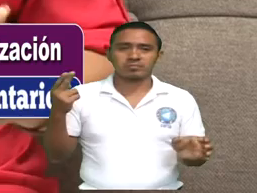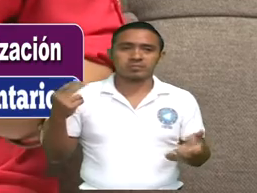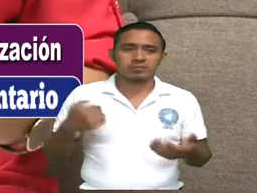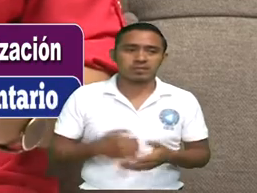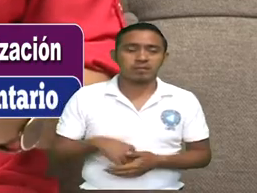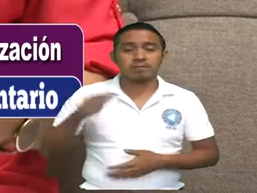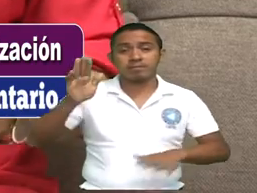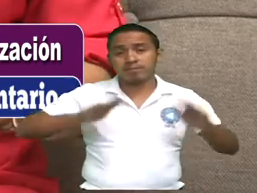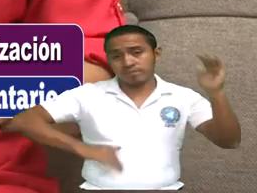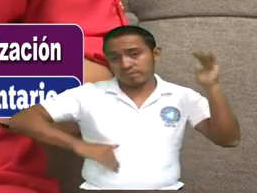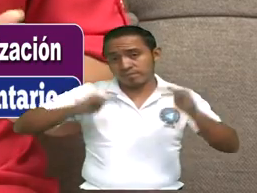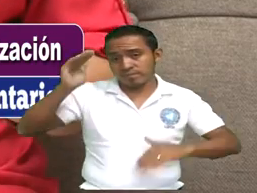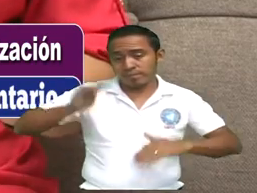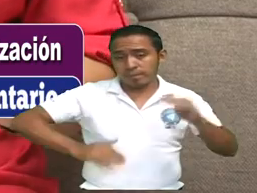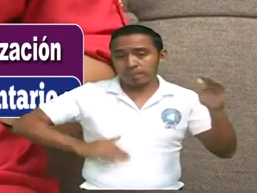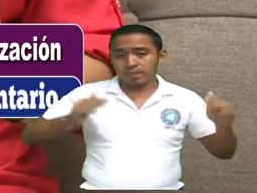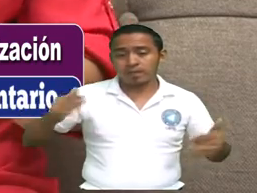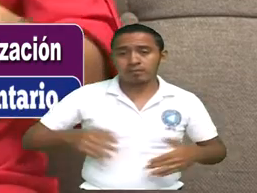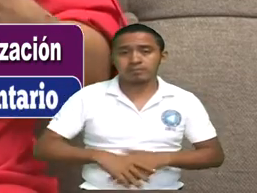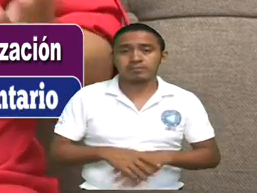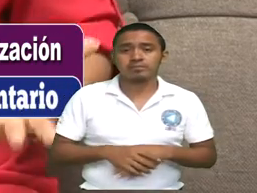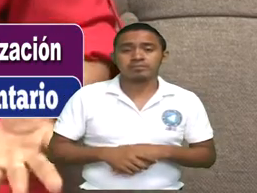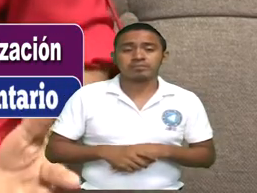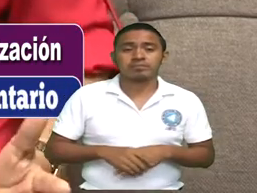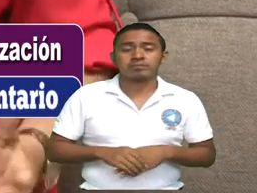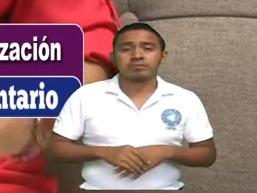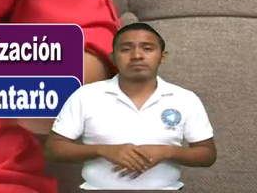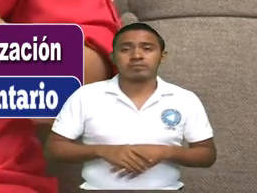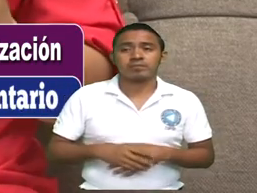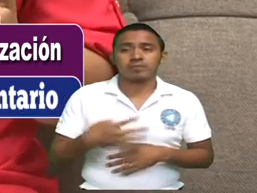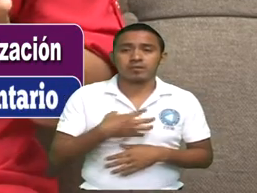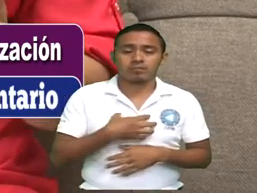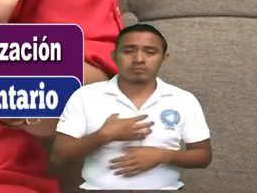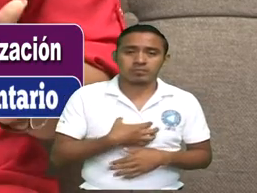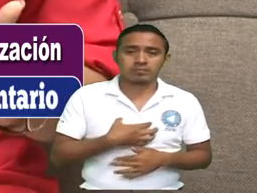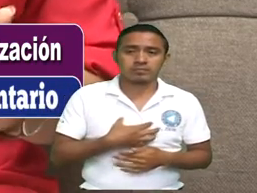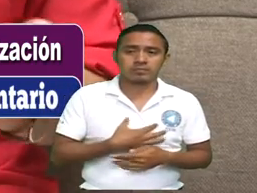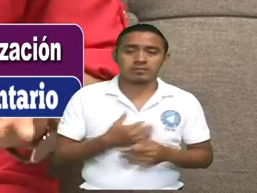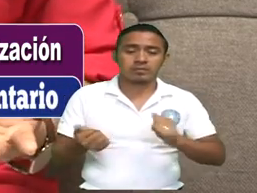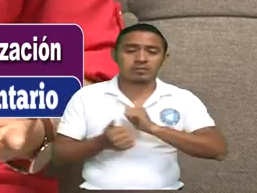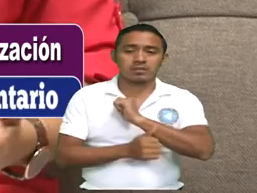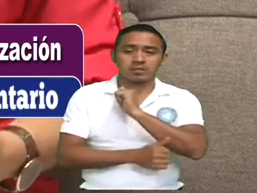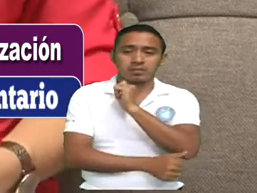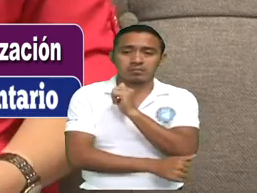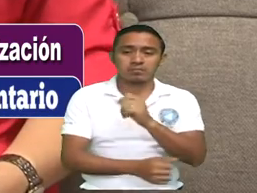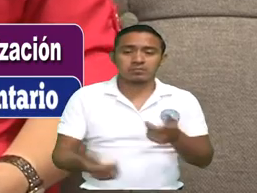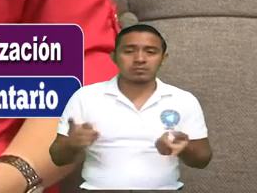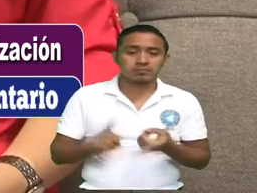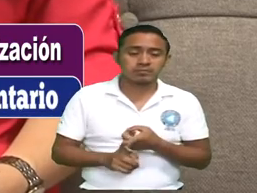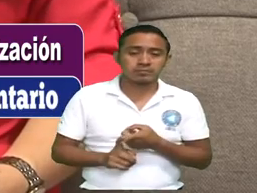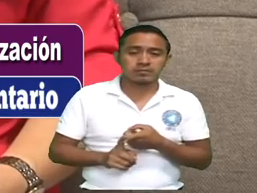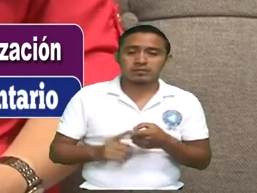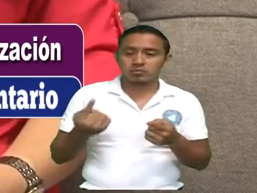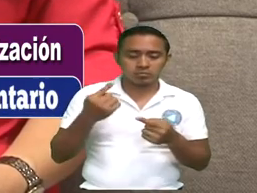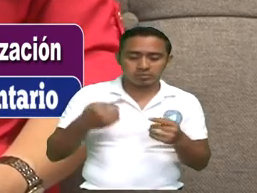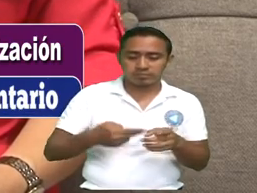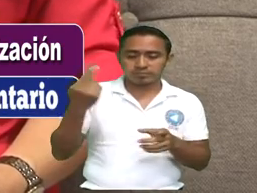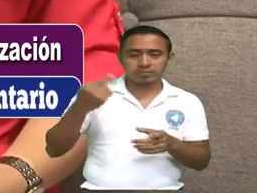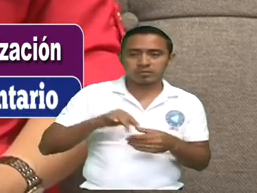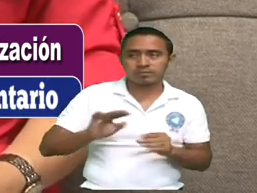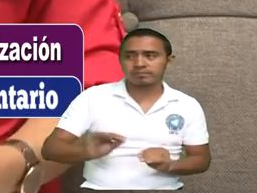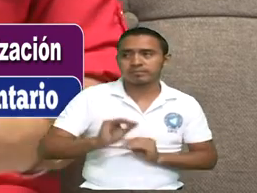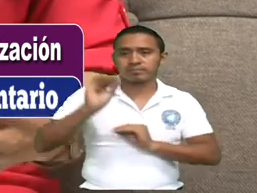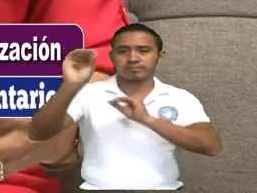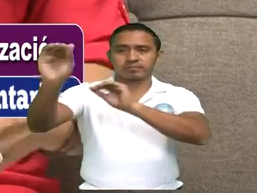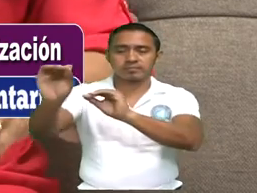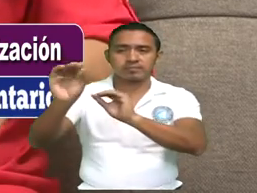que a veces se multiplica, porque el estudiante no se ha desertado, sino que se ha trasladado a otro